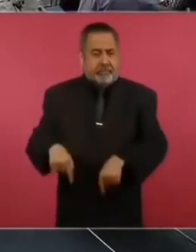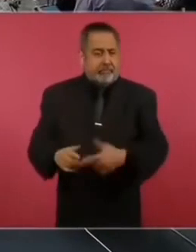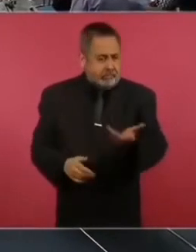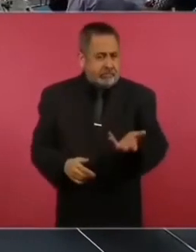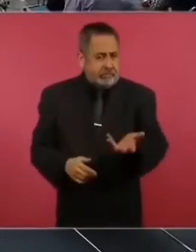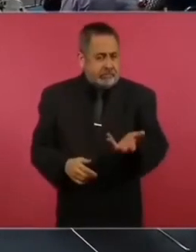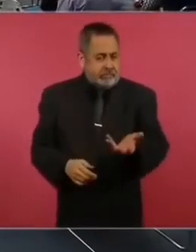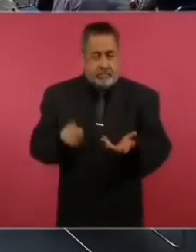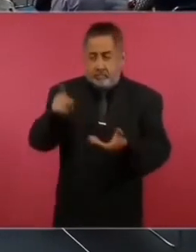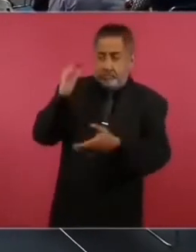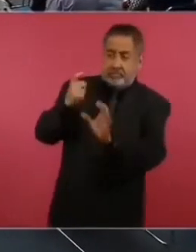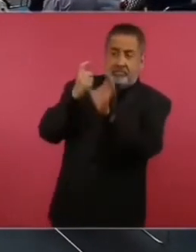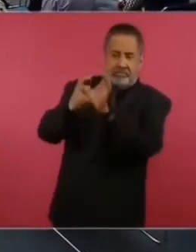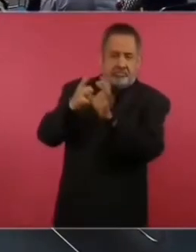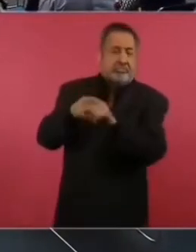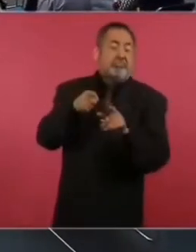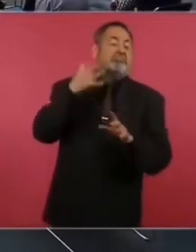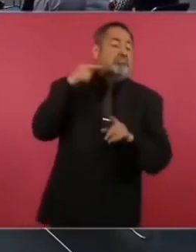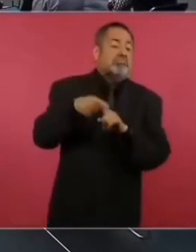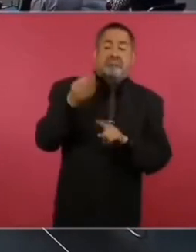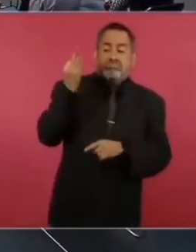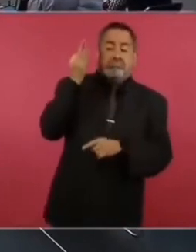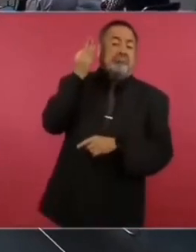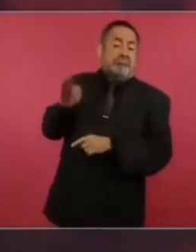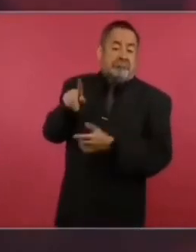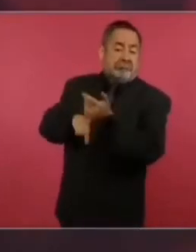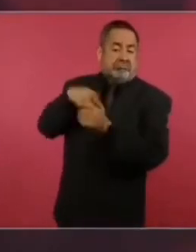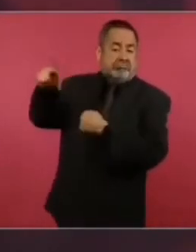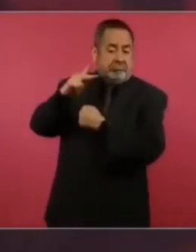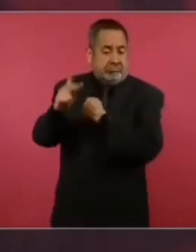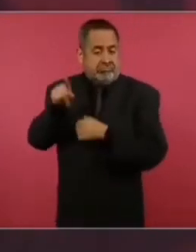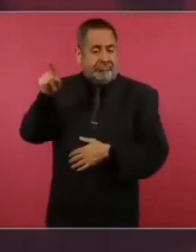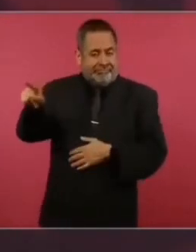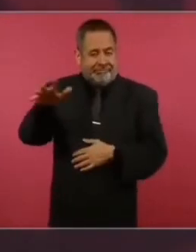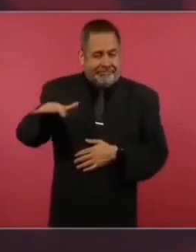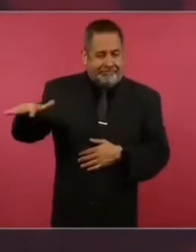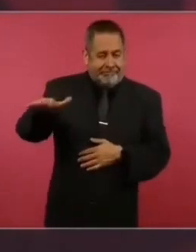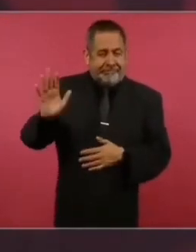que no era un traidor a